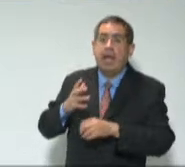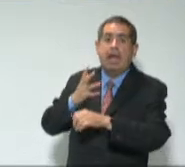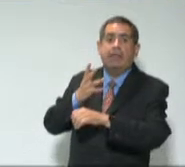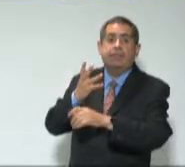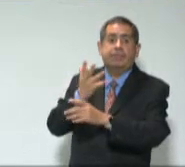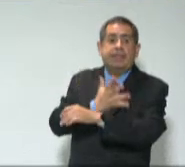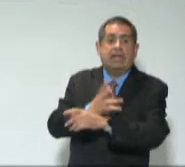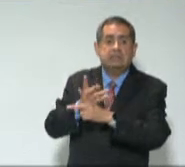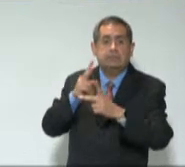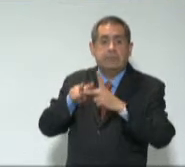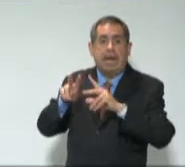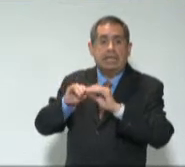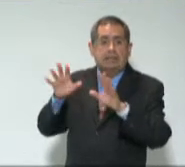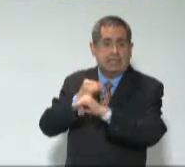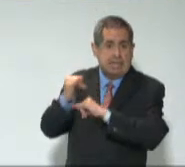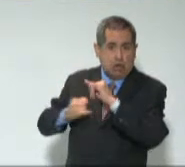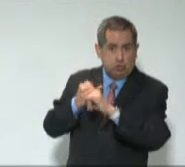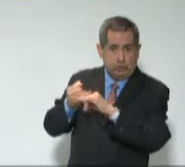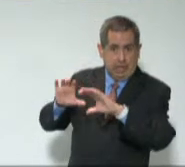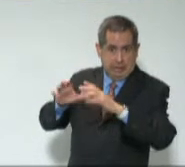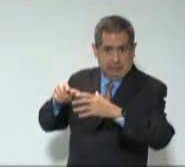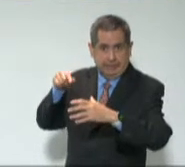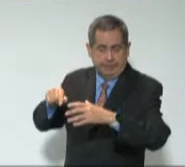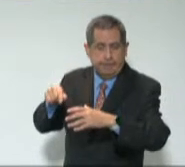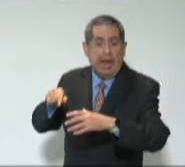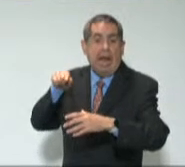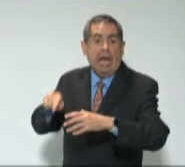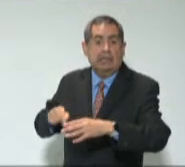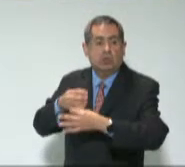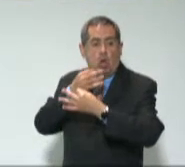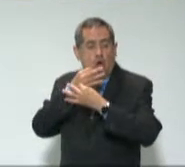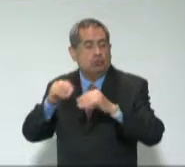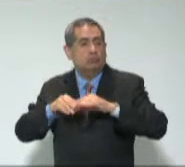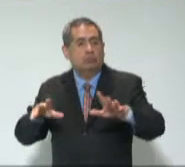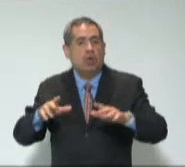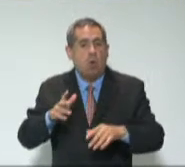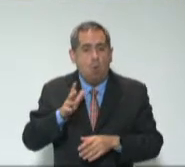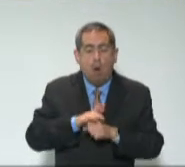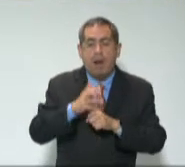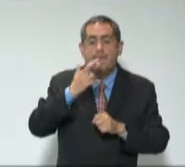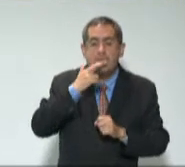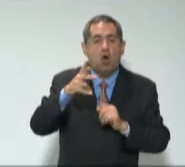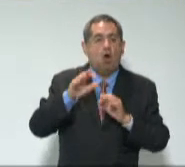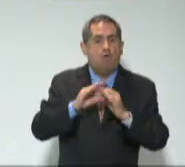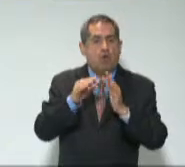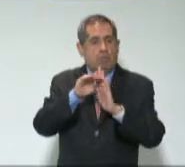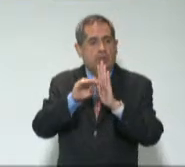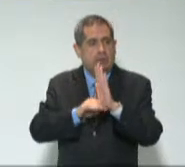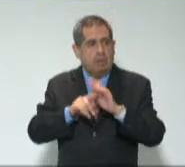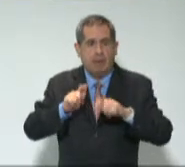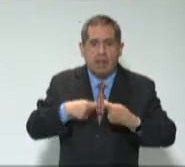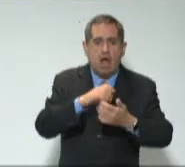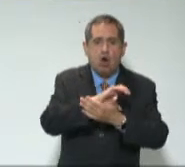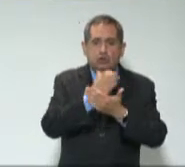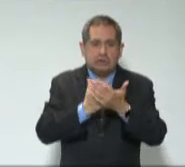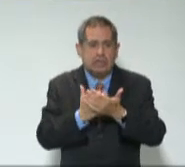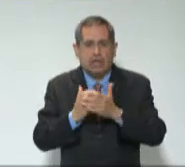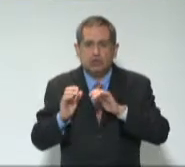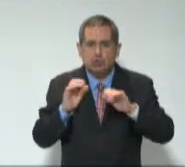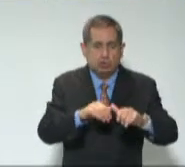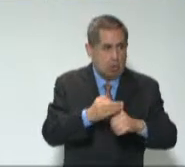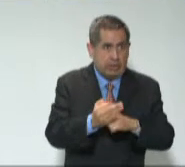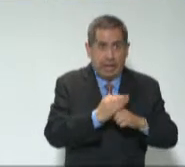sacó un un comunicado sobre mejores prácticas en contrataciones públicas en estado de